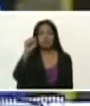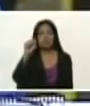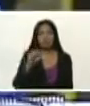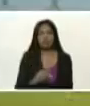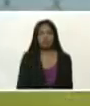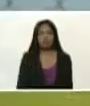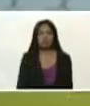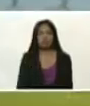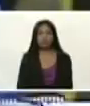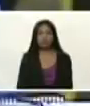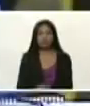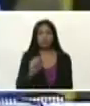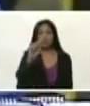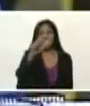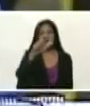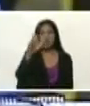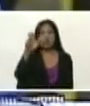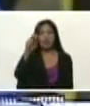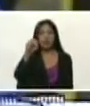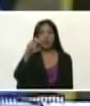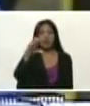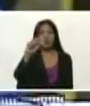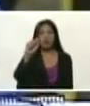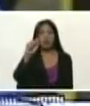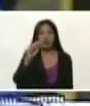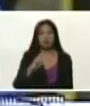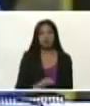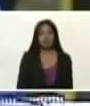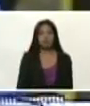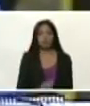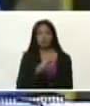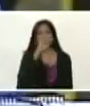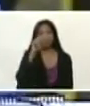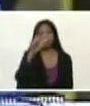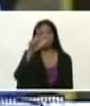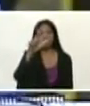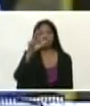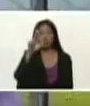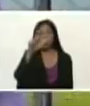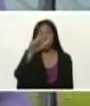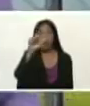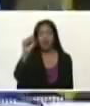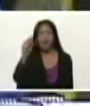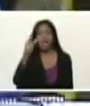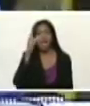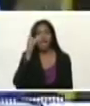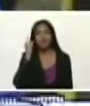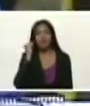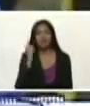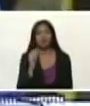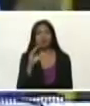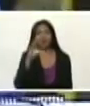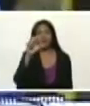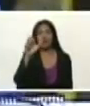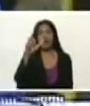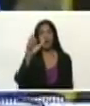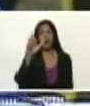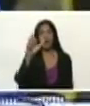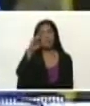A Lenka Escobar. A Zulay Romero. A Carlos Vargas.